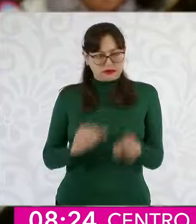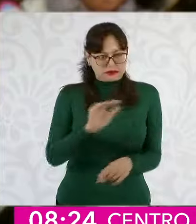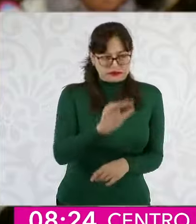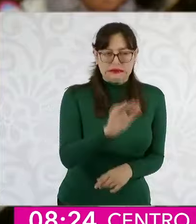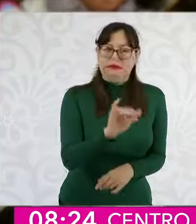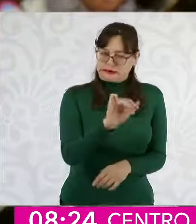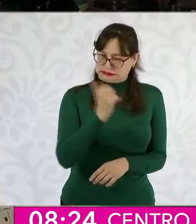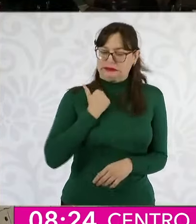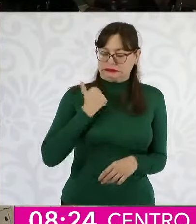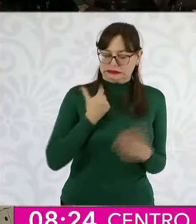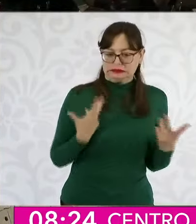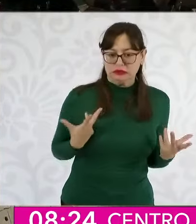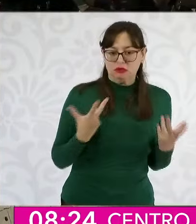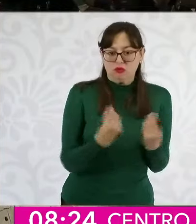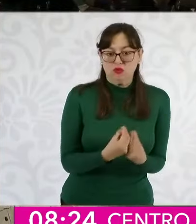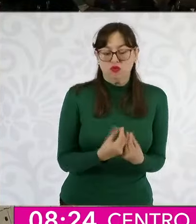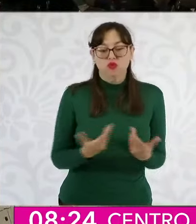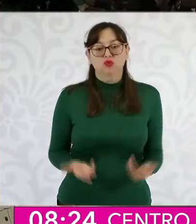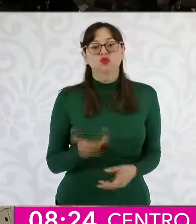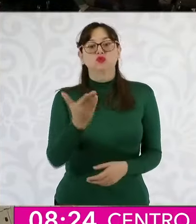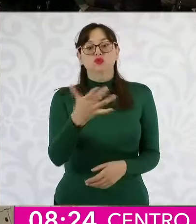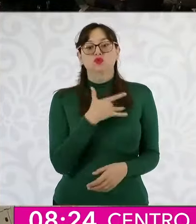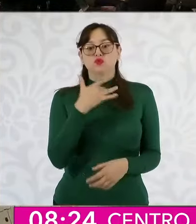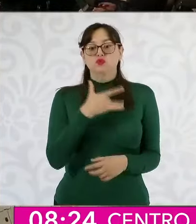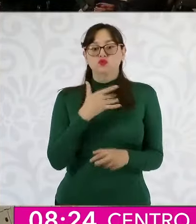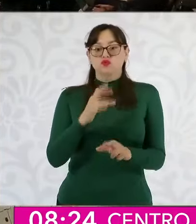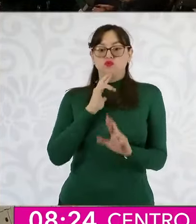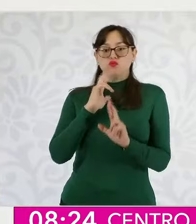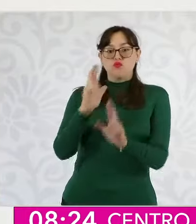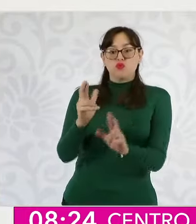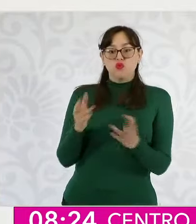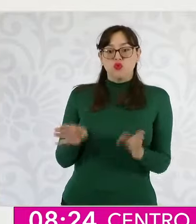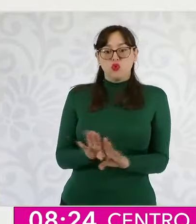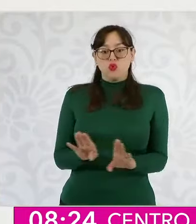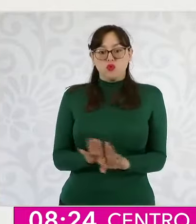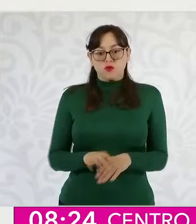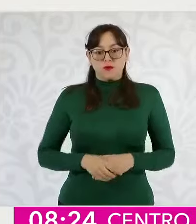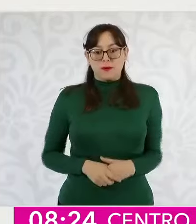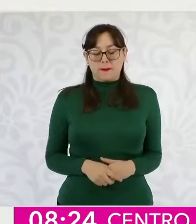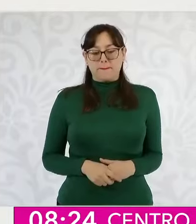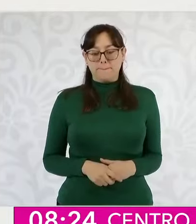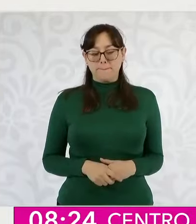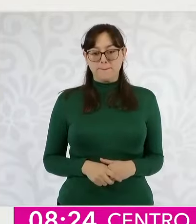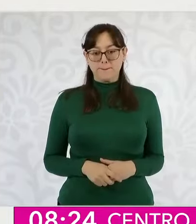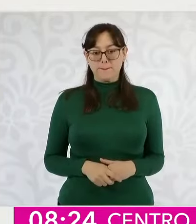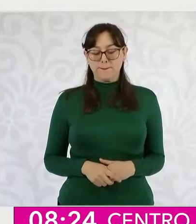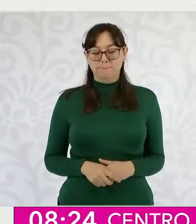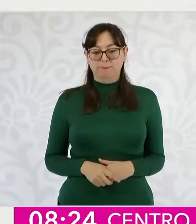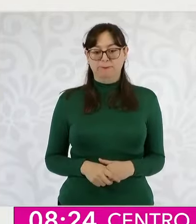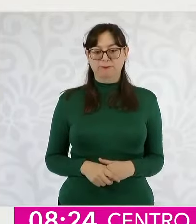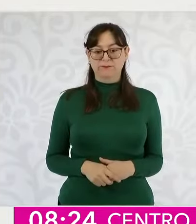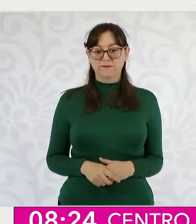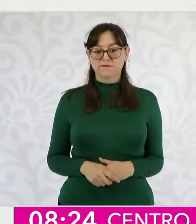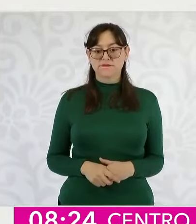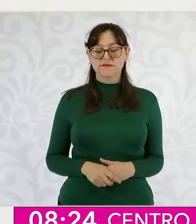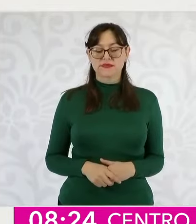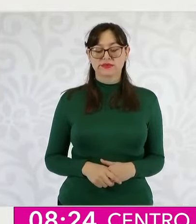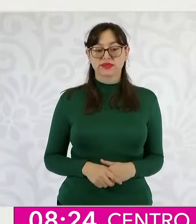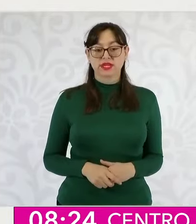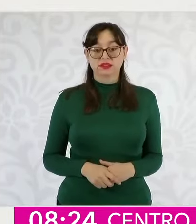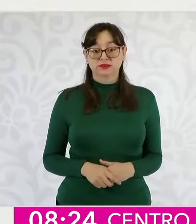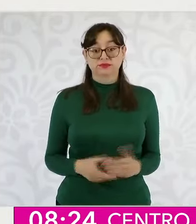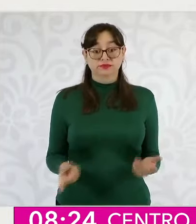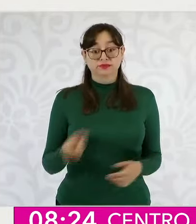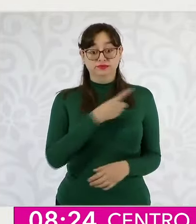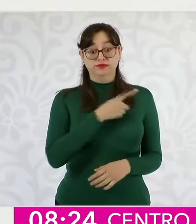presidenta? Sería mi primera pregunta. Pues primero, como mencionas, hay que recordar que en